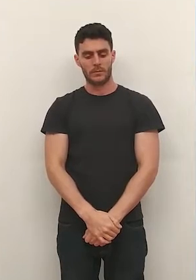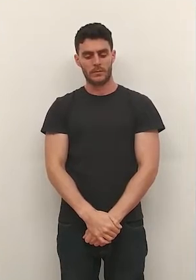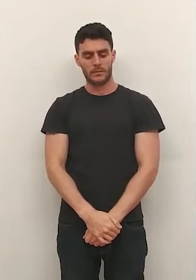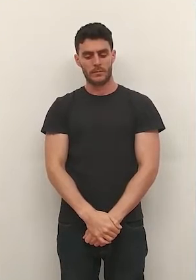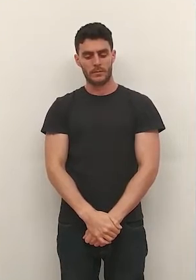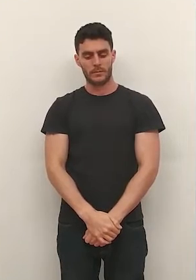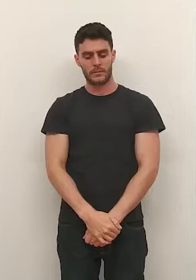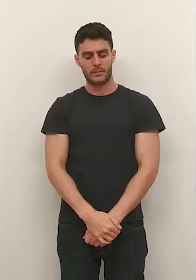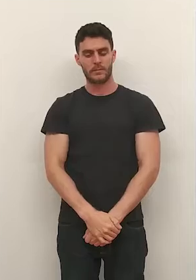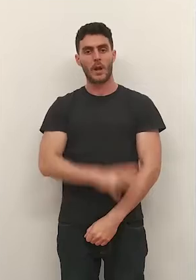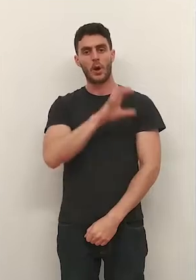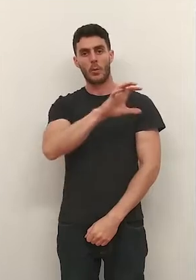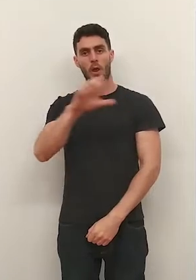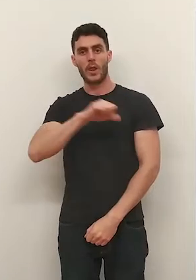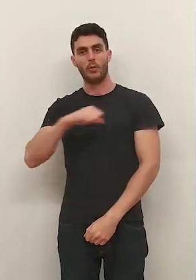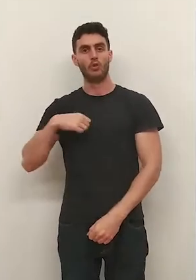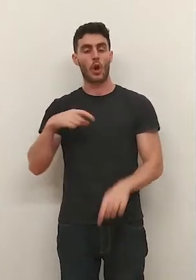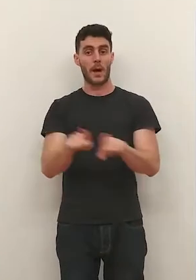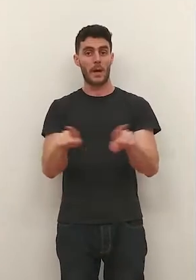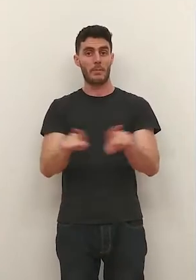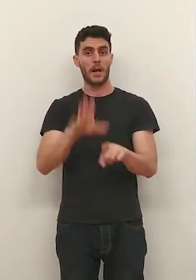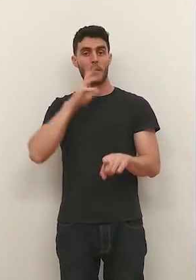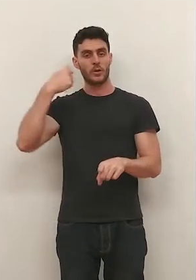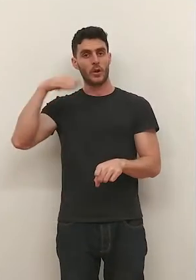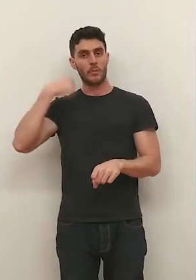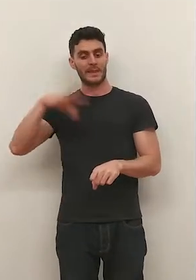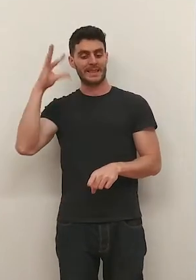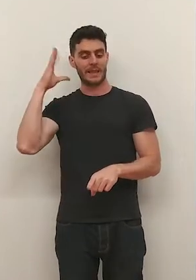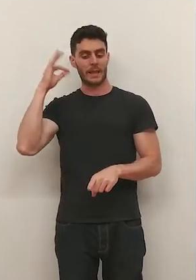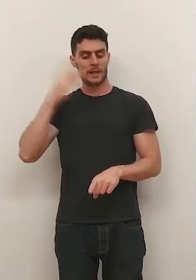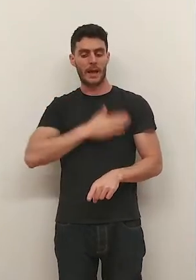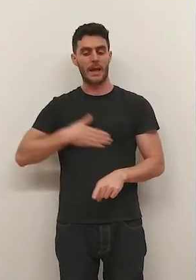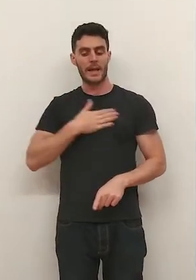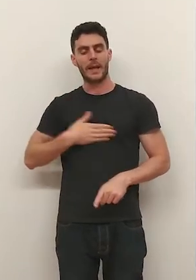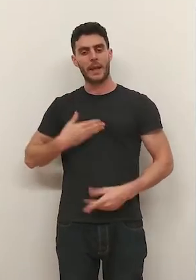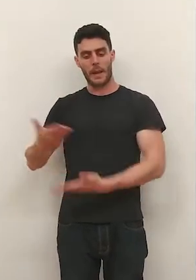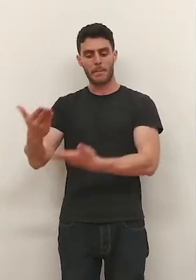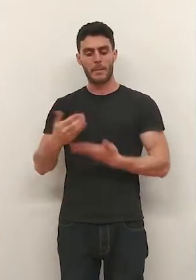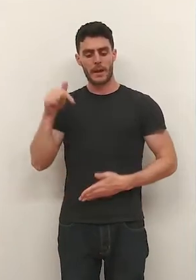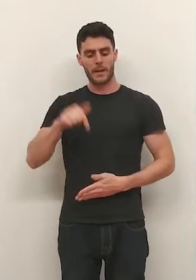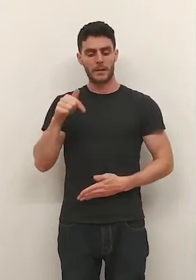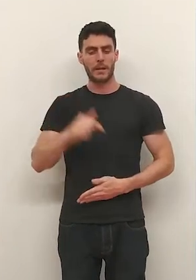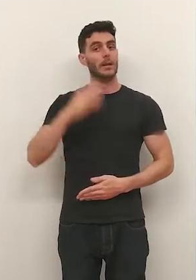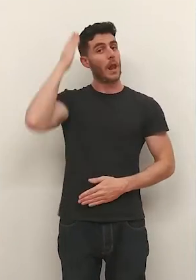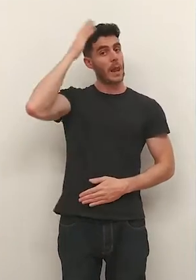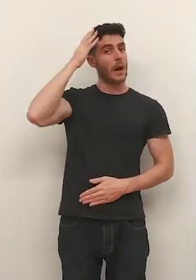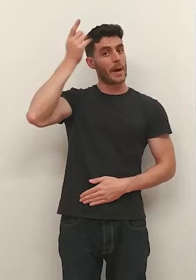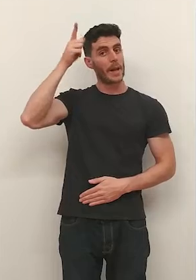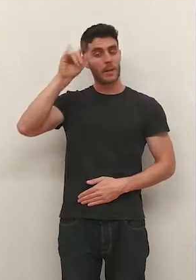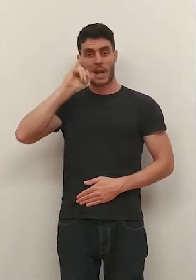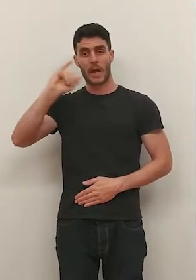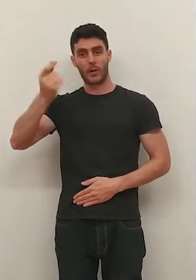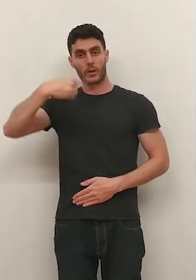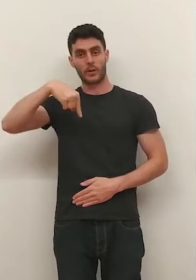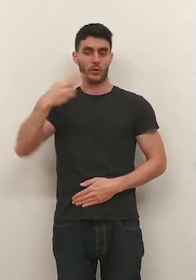Querida mía, somos comunidades hermanas. Por eso, presidenta María Chivite, es un placer tenerte aquí. Tanto Navarra como